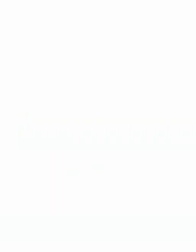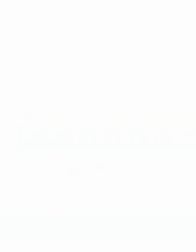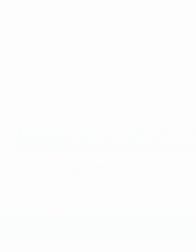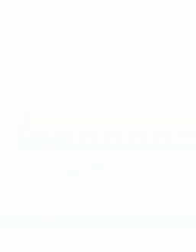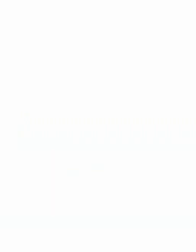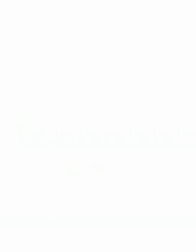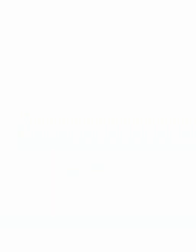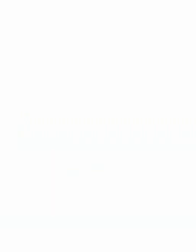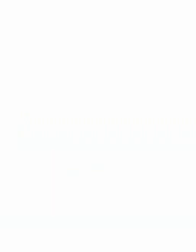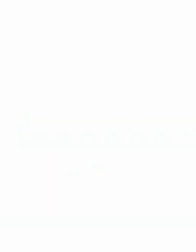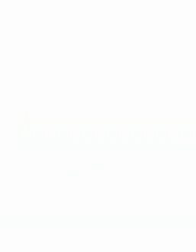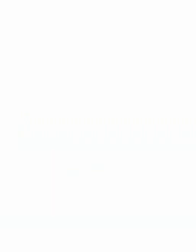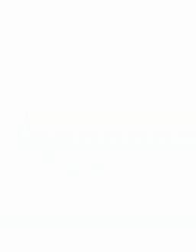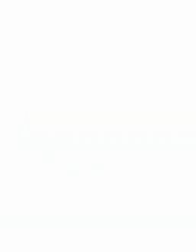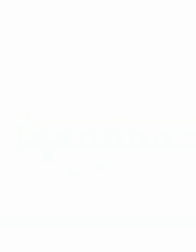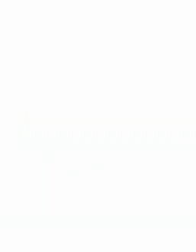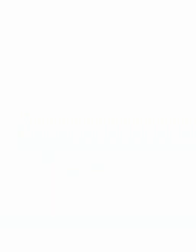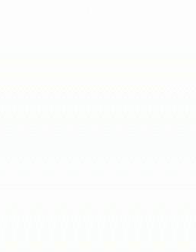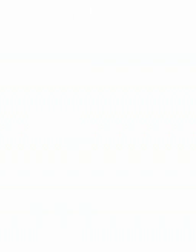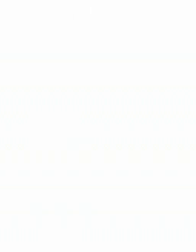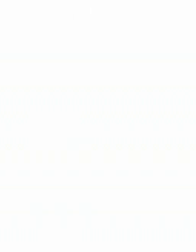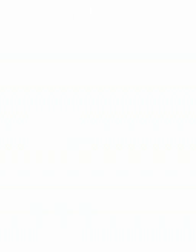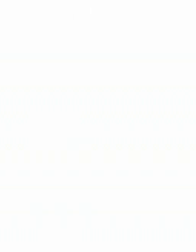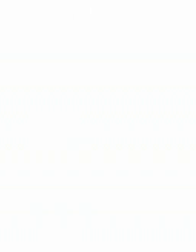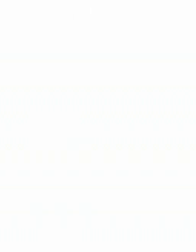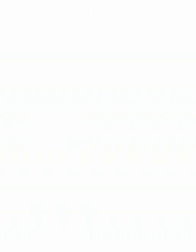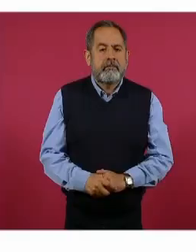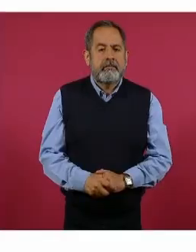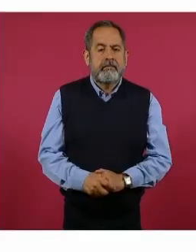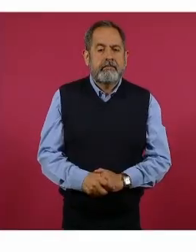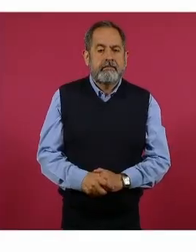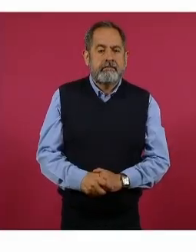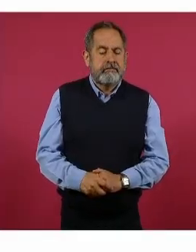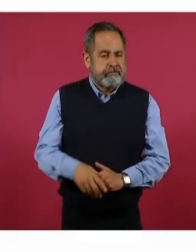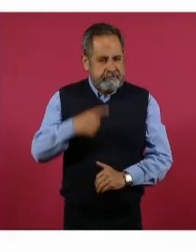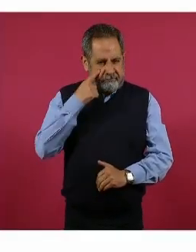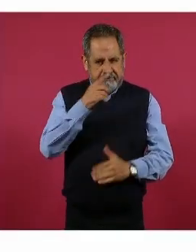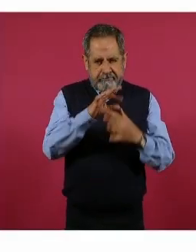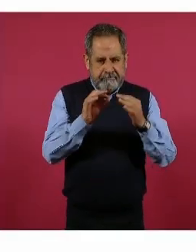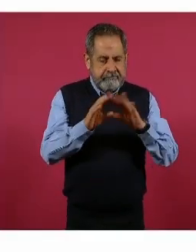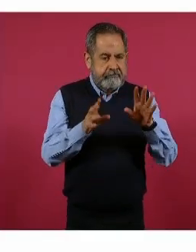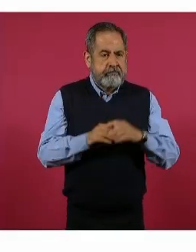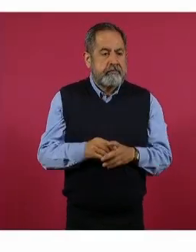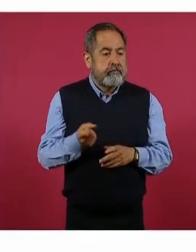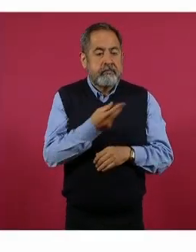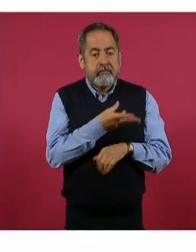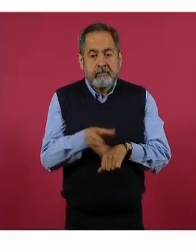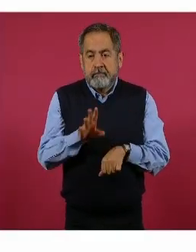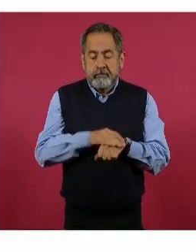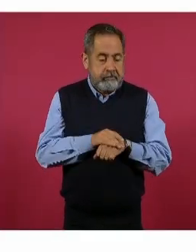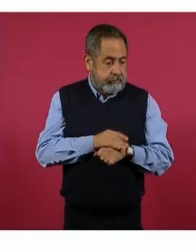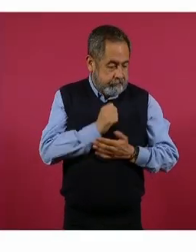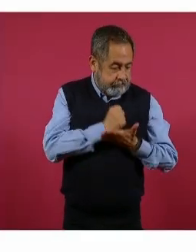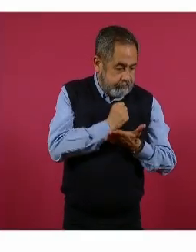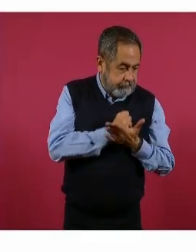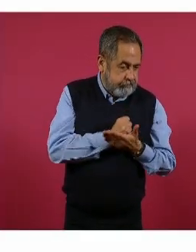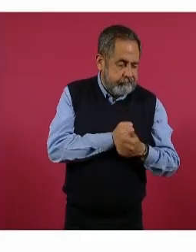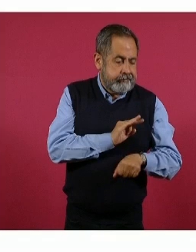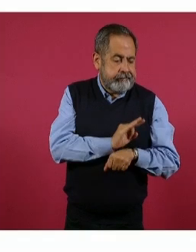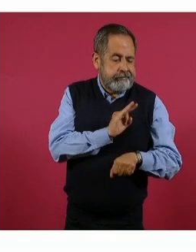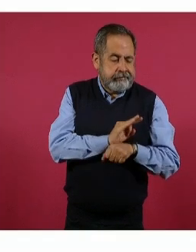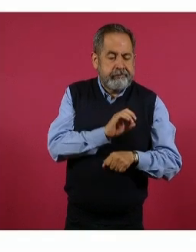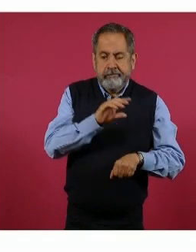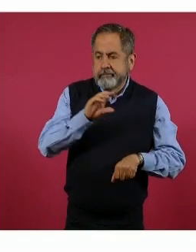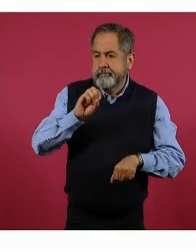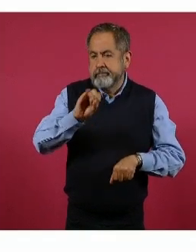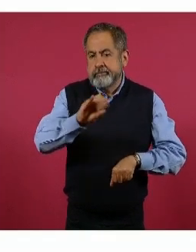de esta red, la sobreregulación a empresas de la competencia y, al mismo tiempo, autorizaciones a modos para otra. Al